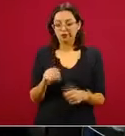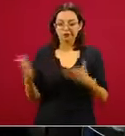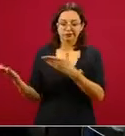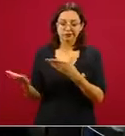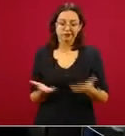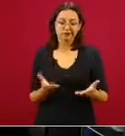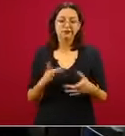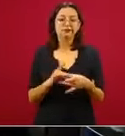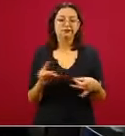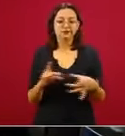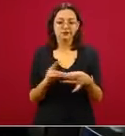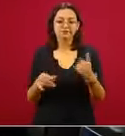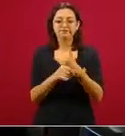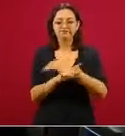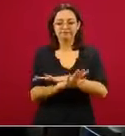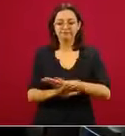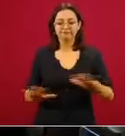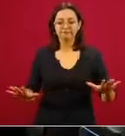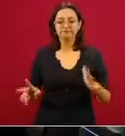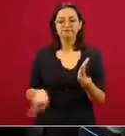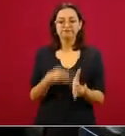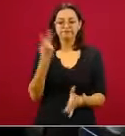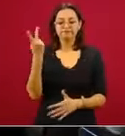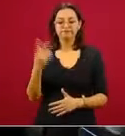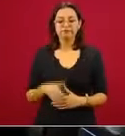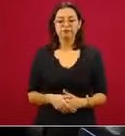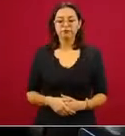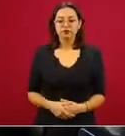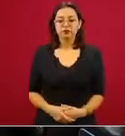con nosotros, con el informe.